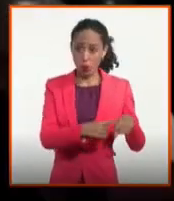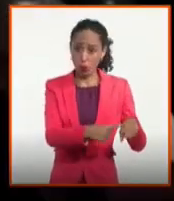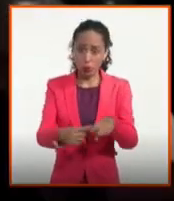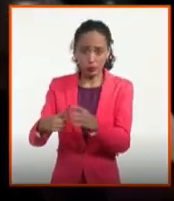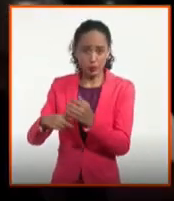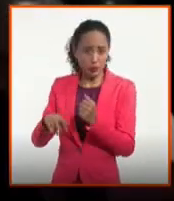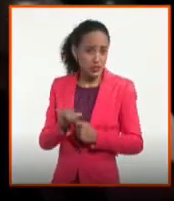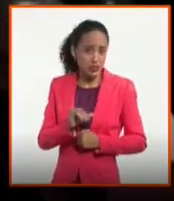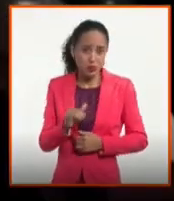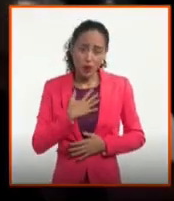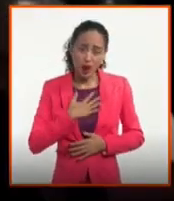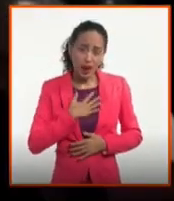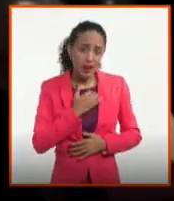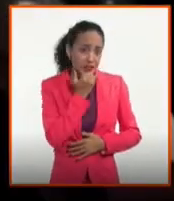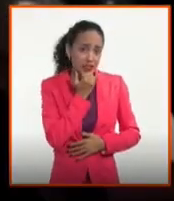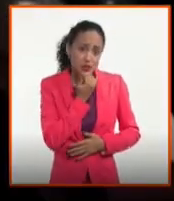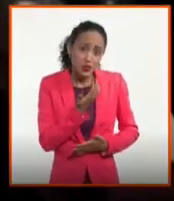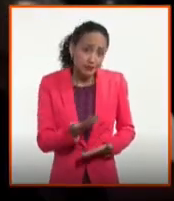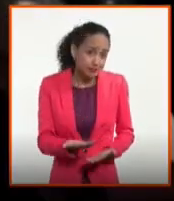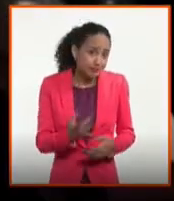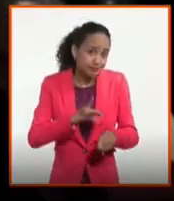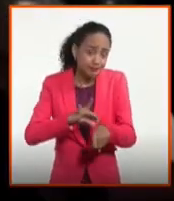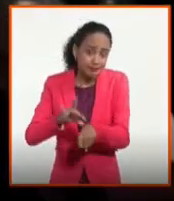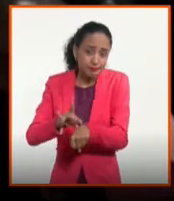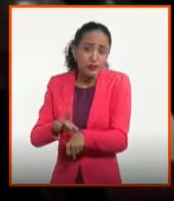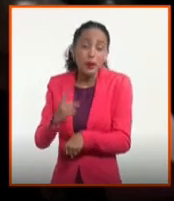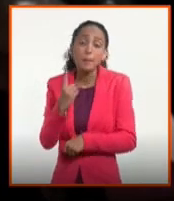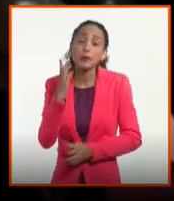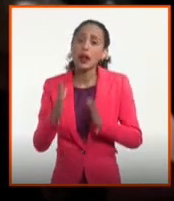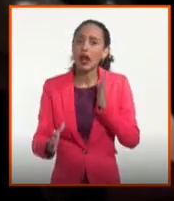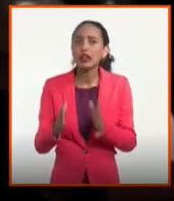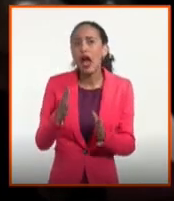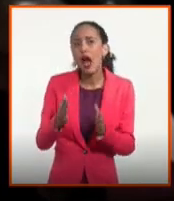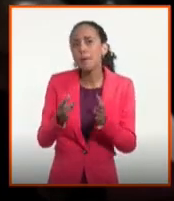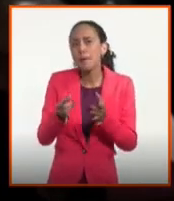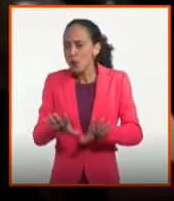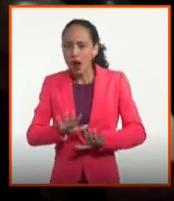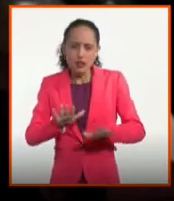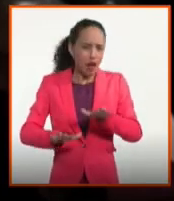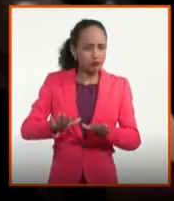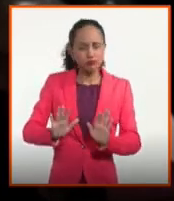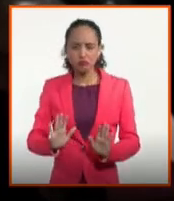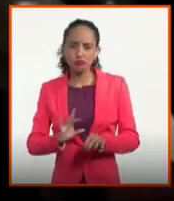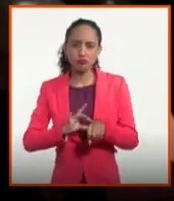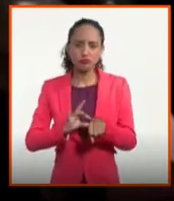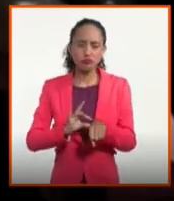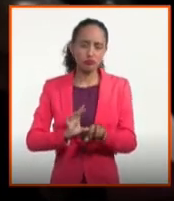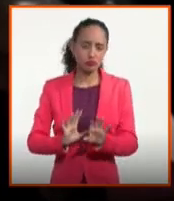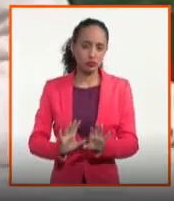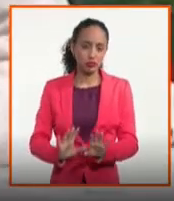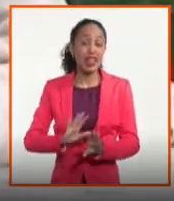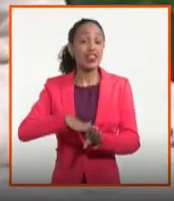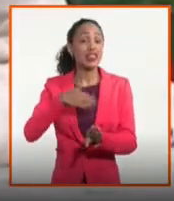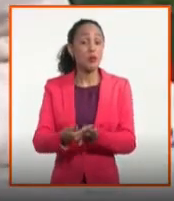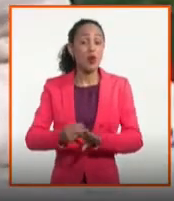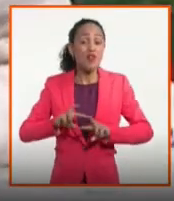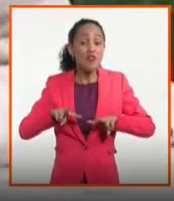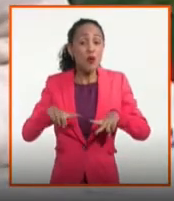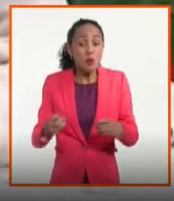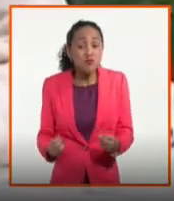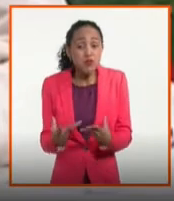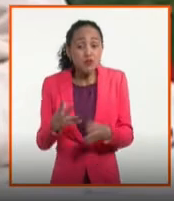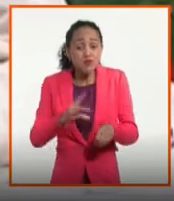que nos estaba pasando tuvimos una primera etapa de normalidad la codina provincia después vino el rebrote aquel que le fue